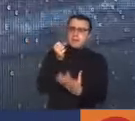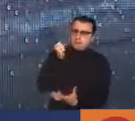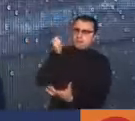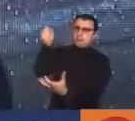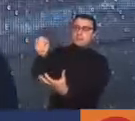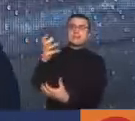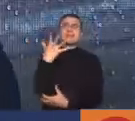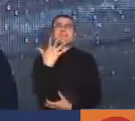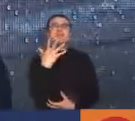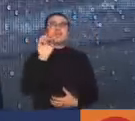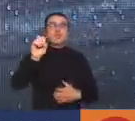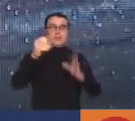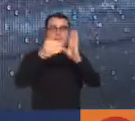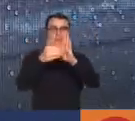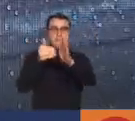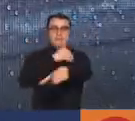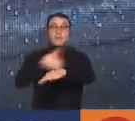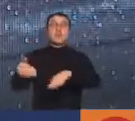hacer otro en Zipaquirá.